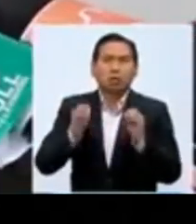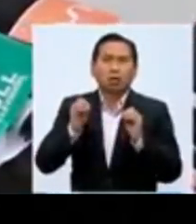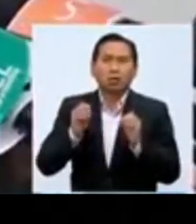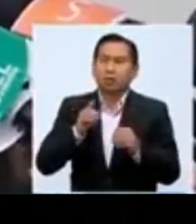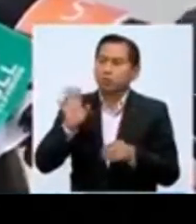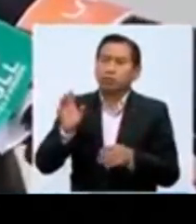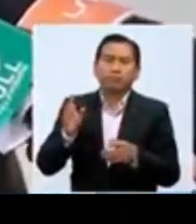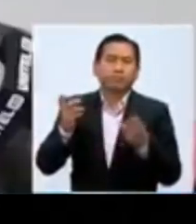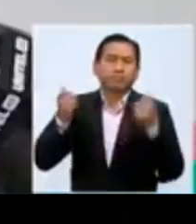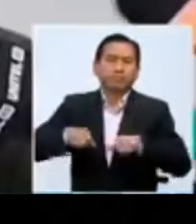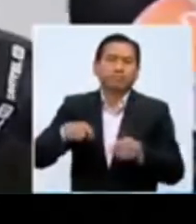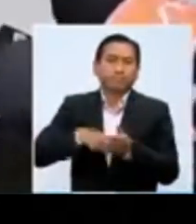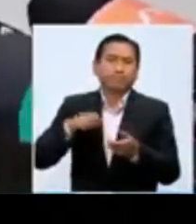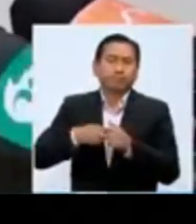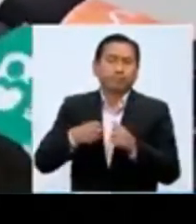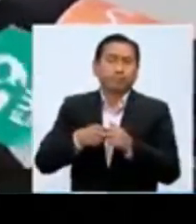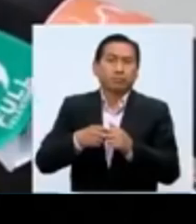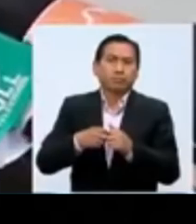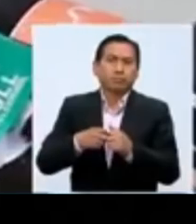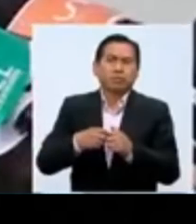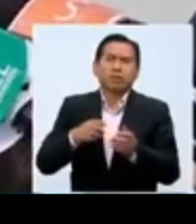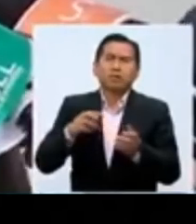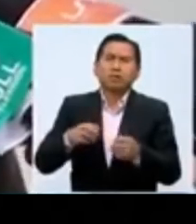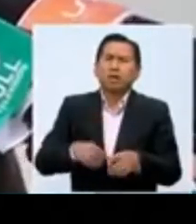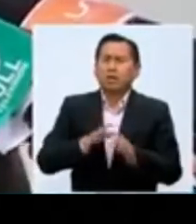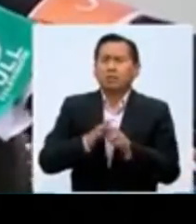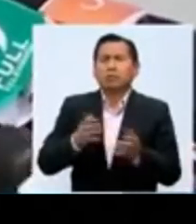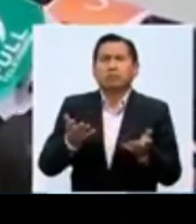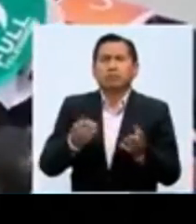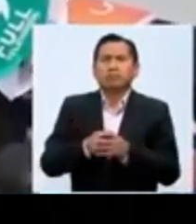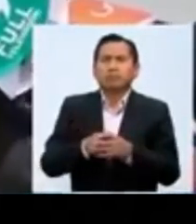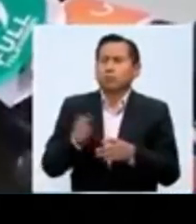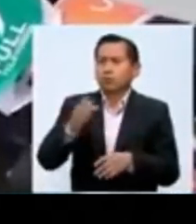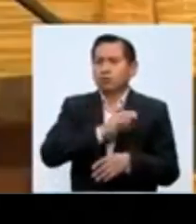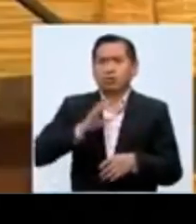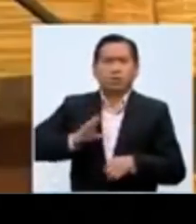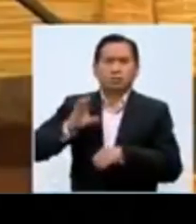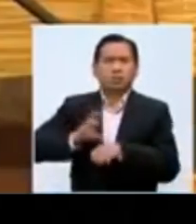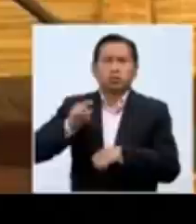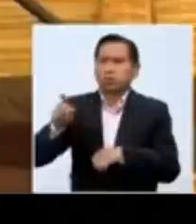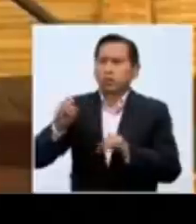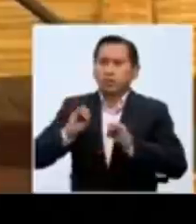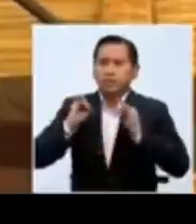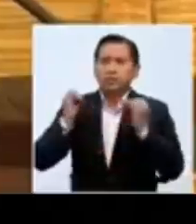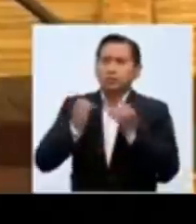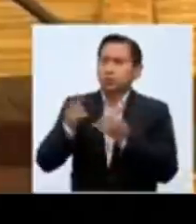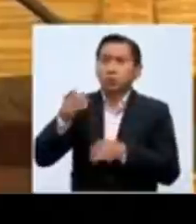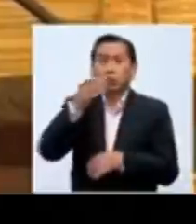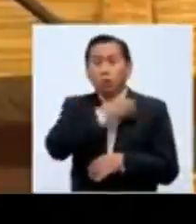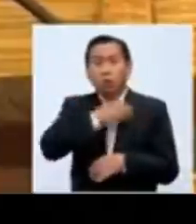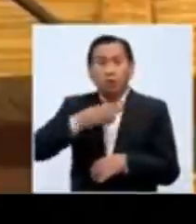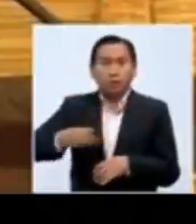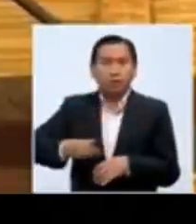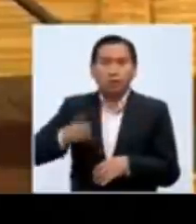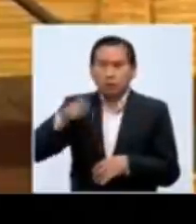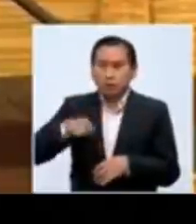ha fracasado porque falta, es otra cosa pues, no es el comité cívico, esta es una institución, una gobernación donde